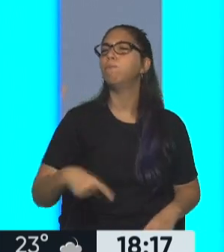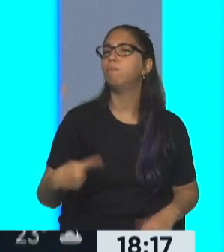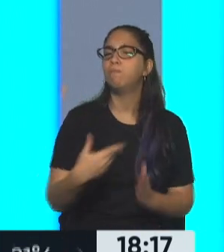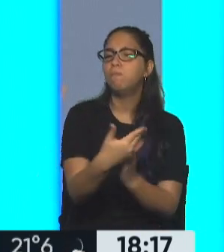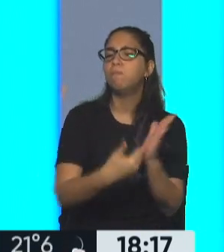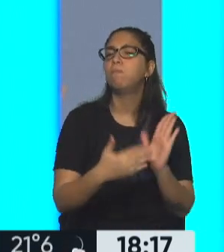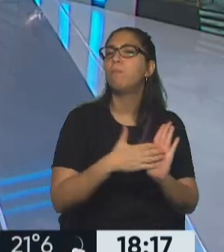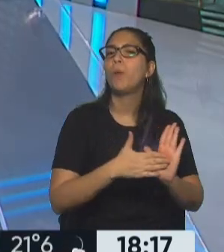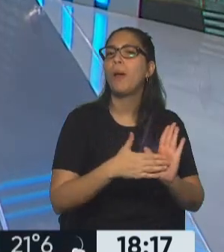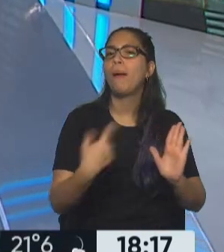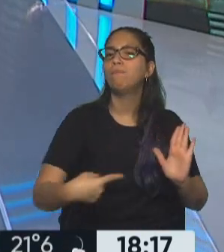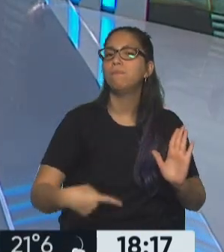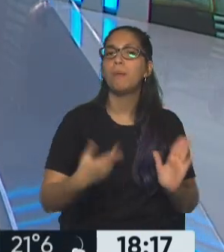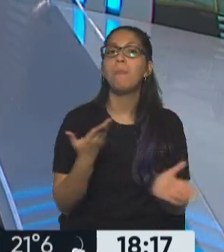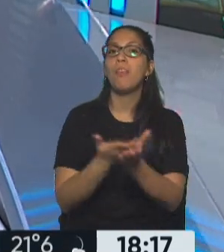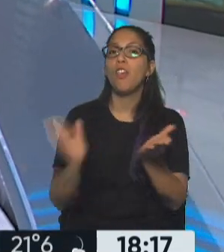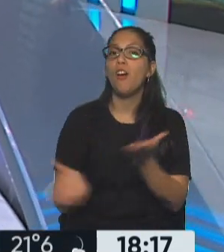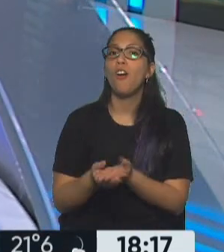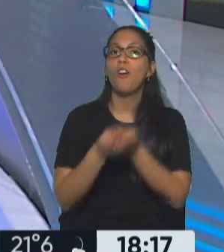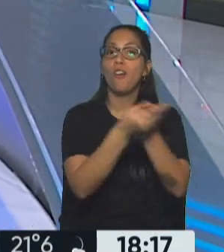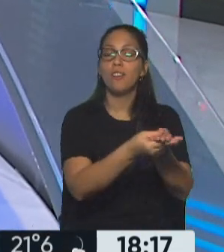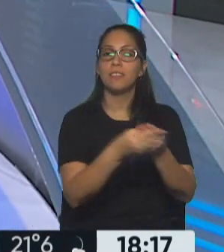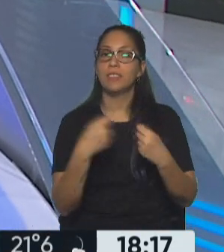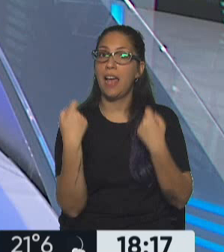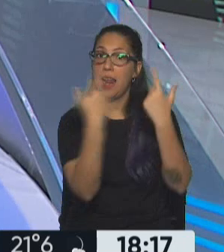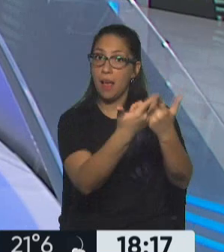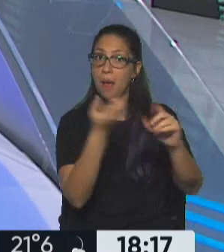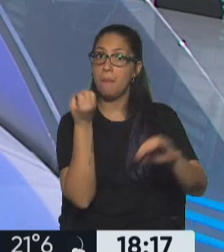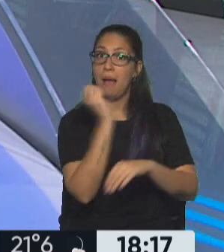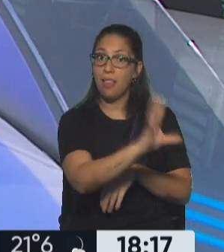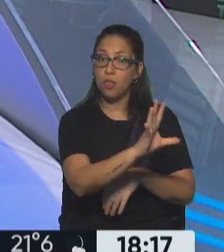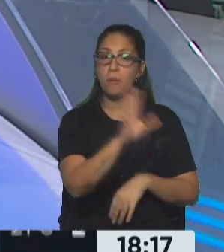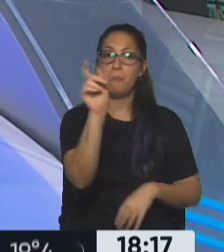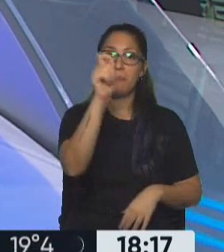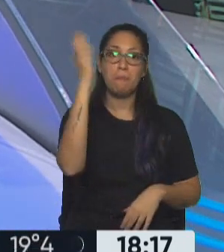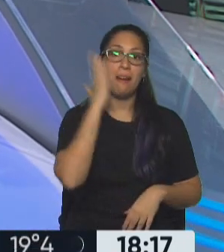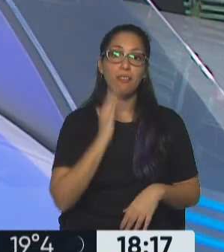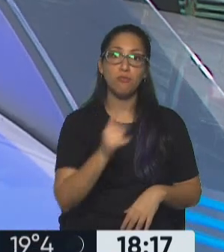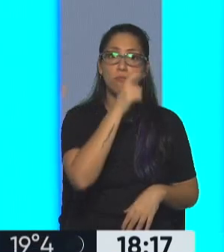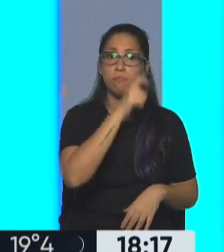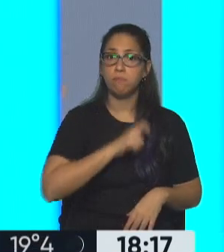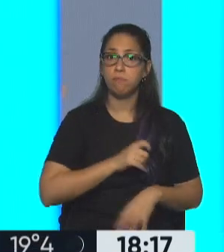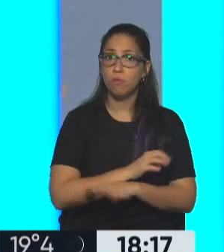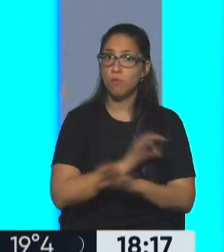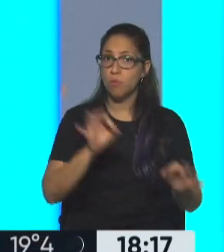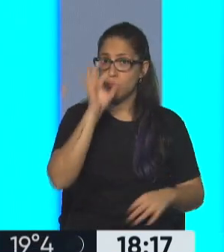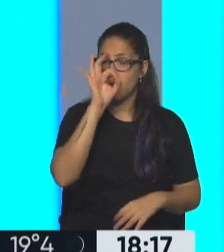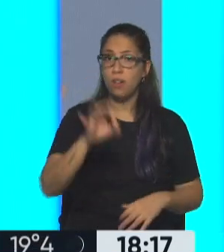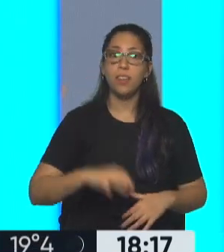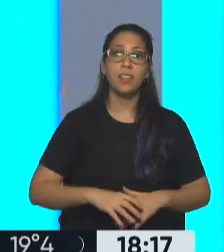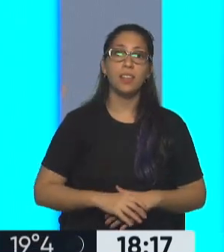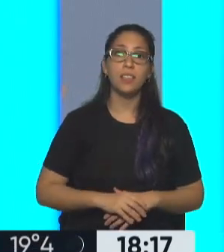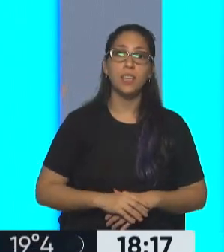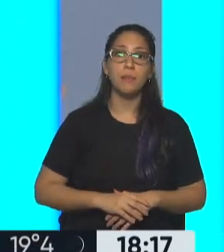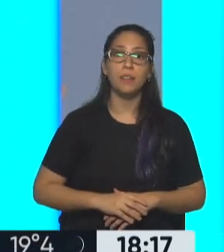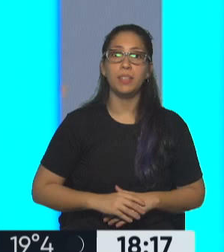había. Pidió el documento, se le remitió en el mes de marzo y nunca lo respondió. Esto es un aspecto